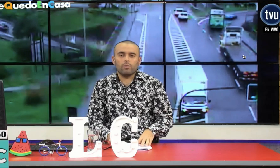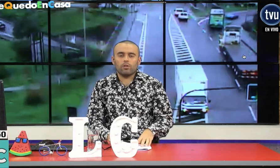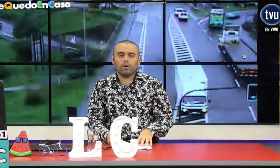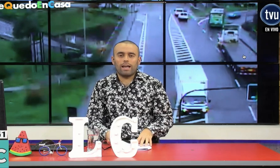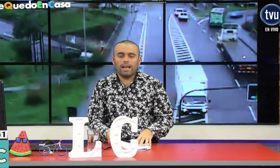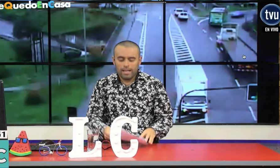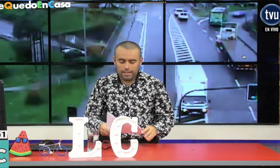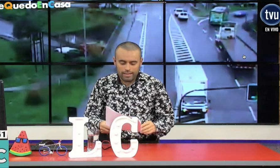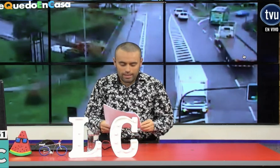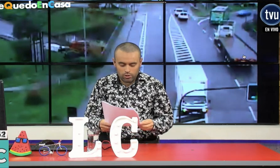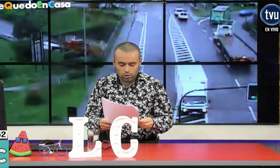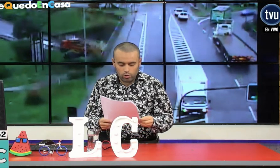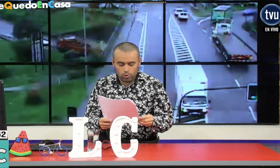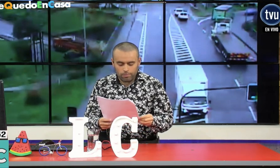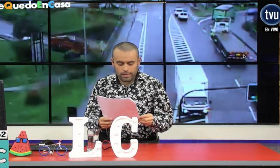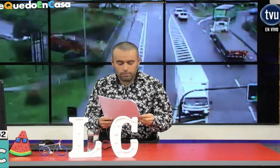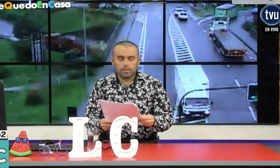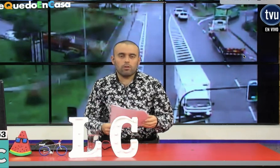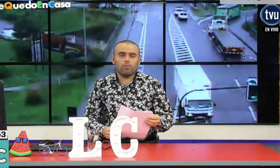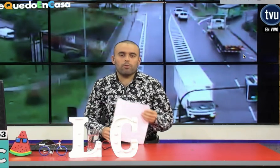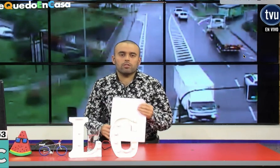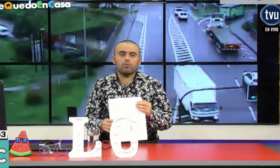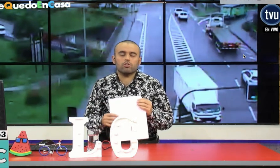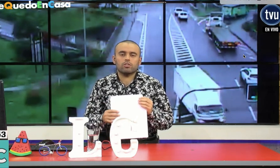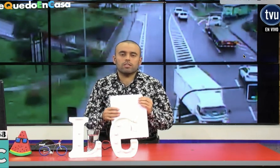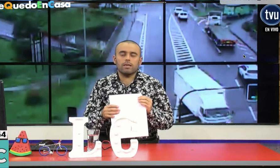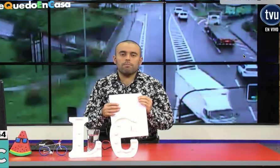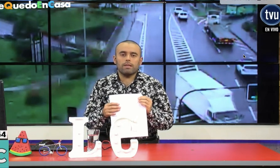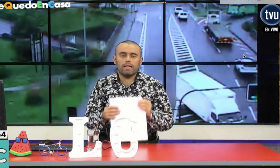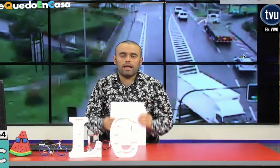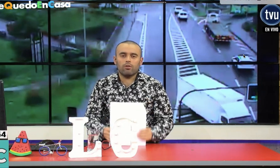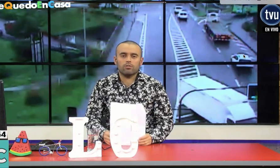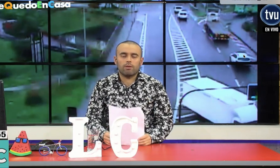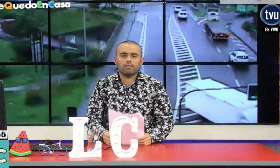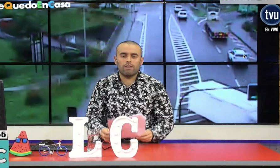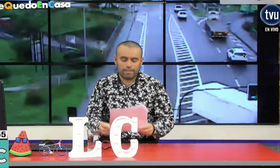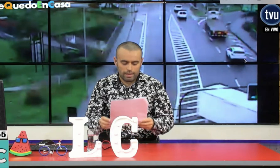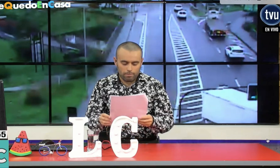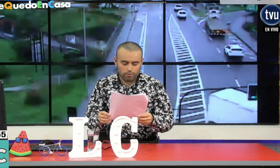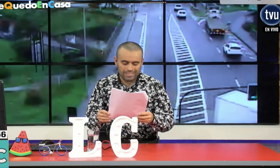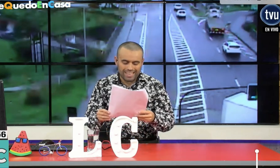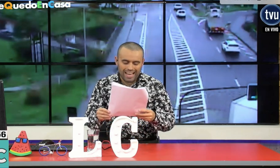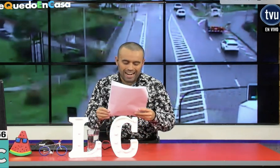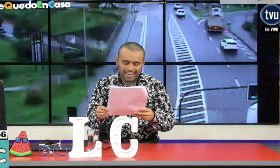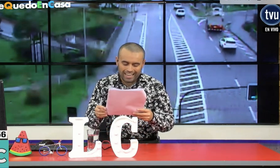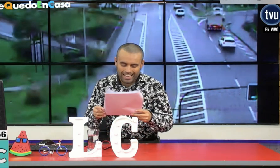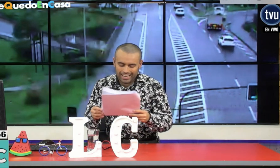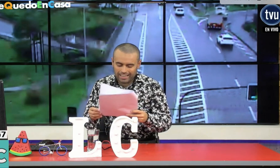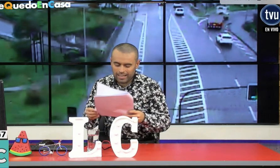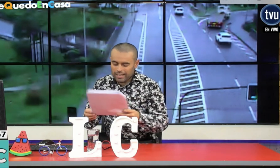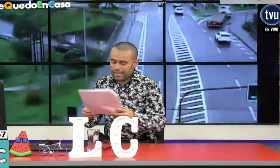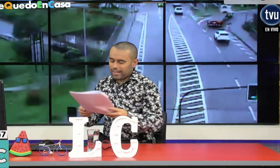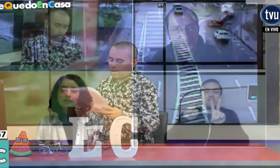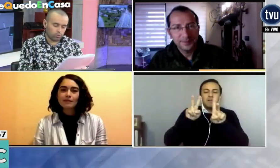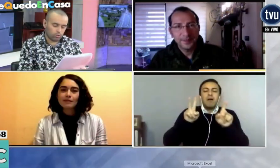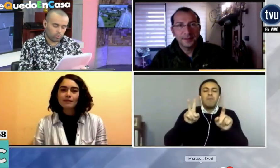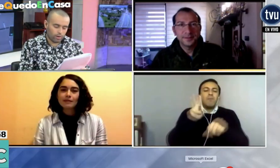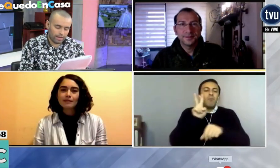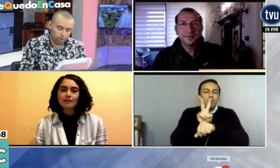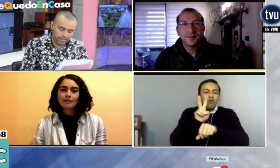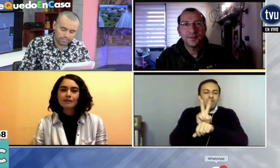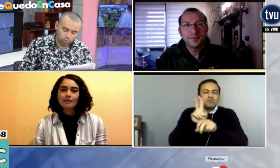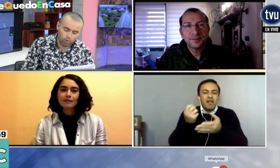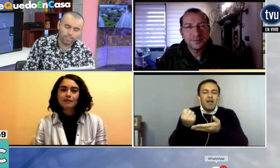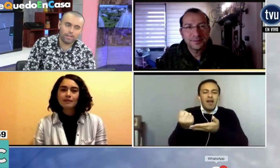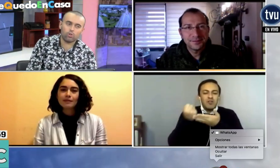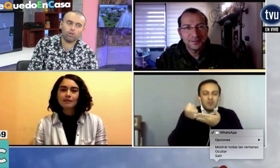a nuestro canal de YouTube. Tenemos a nuestros próximos invitados, vamos a hablar de Profes al Rescate, ya está con nosotros